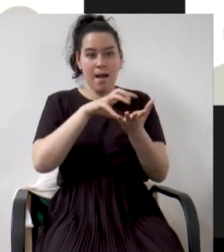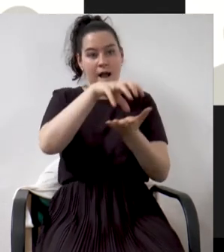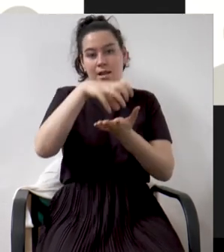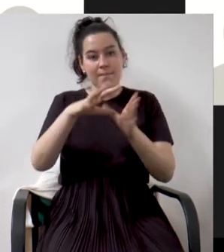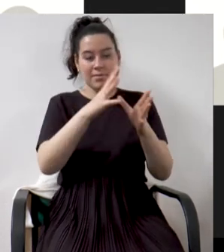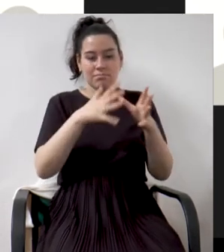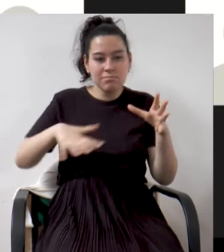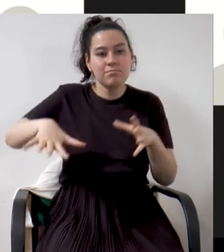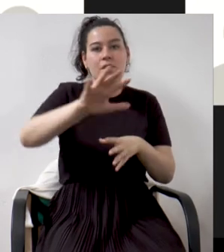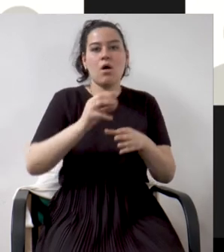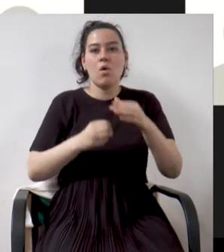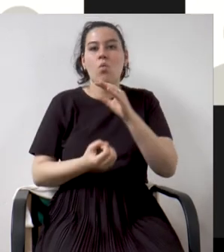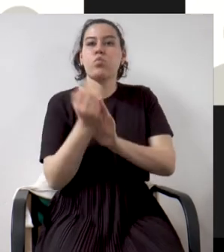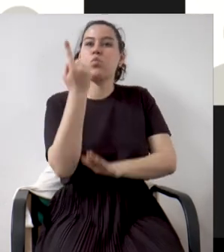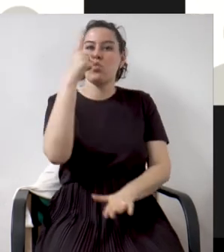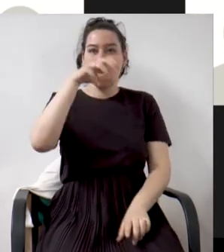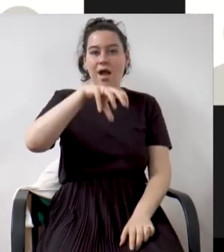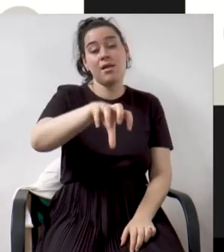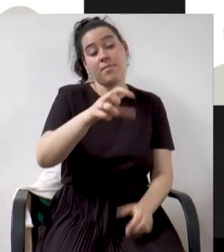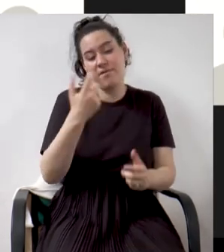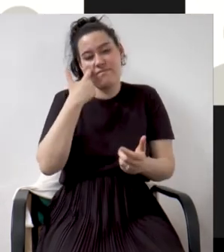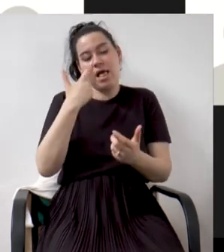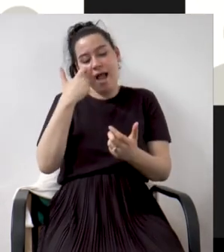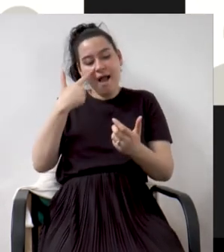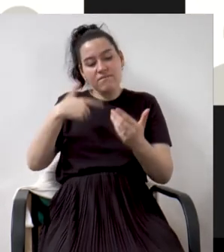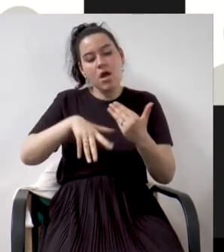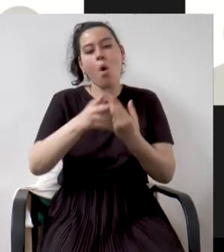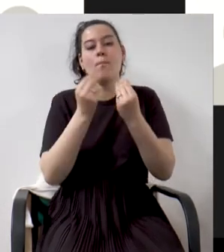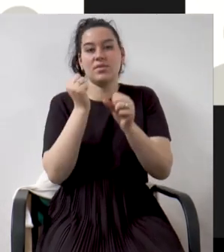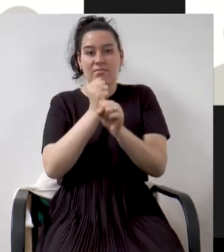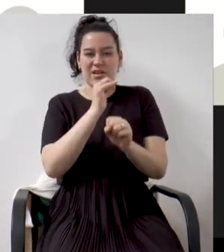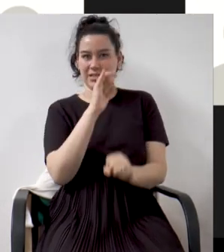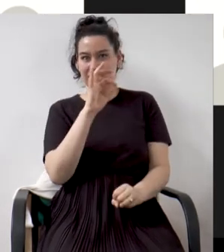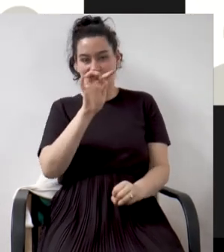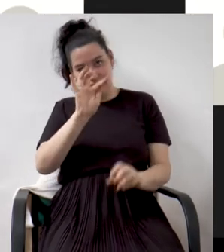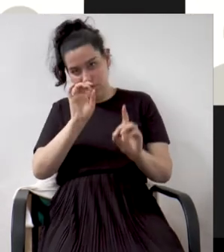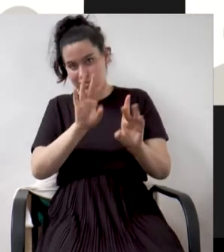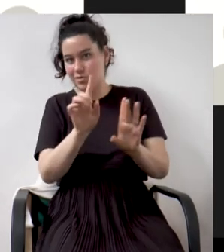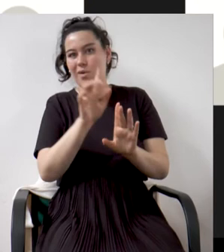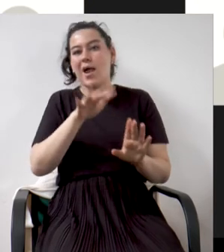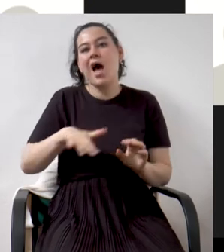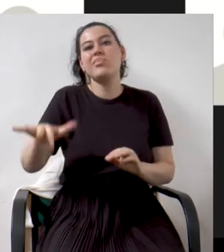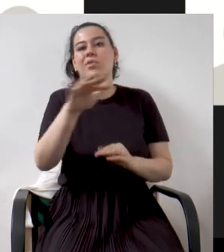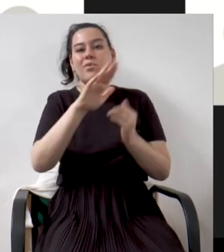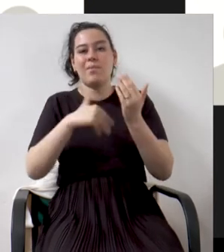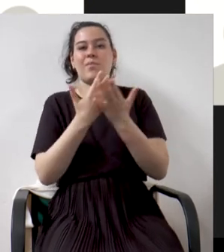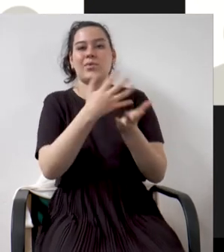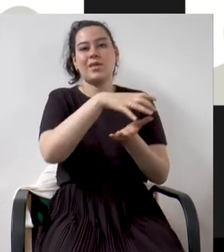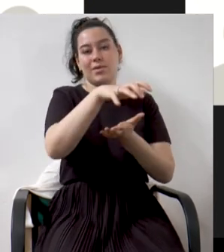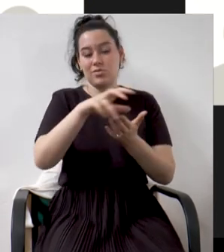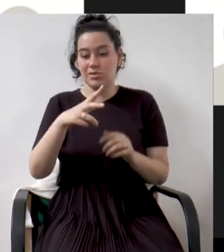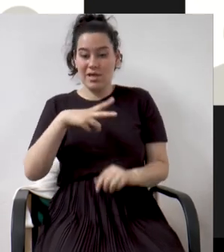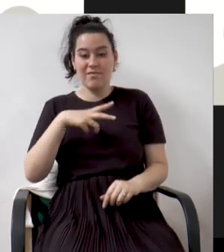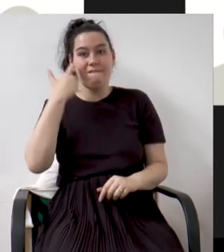entiendo que todavía se tienen que trabajar, no solo para el ICEF, para todas las demás propuestas de departamentos. Todavía nos